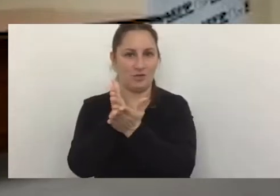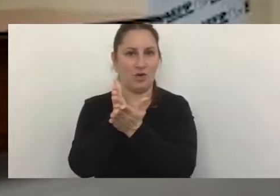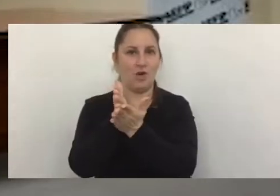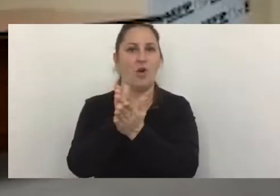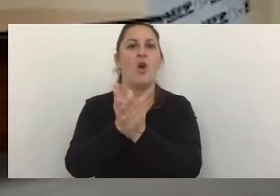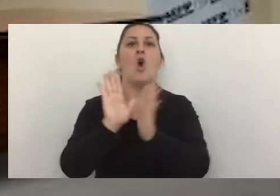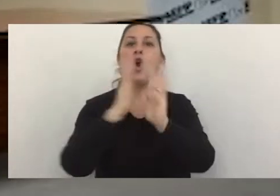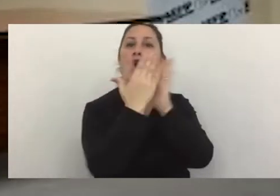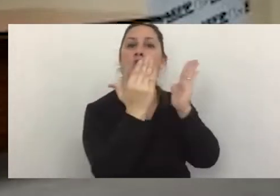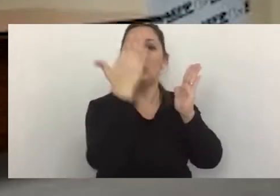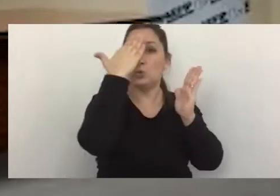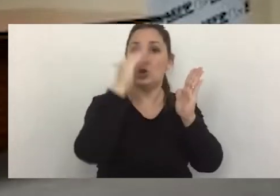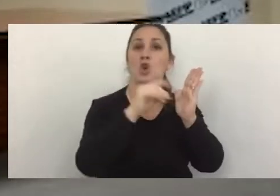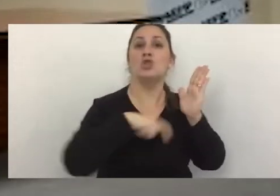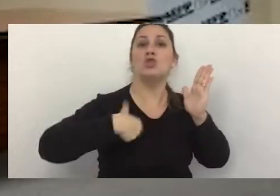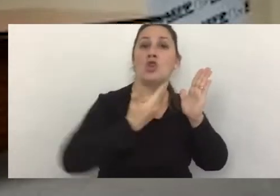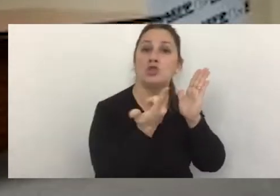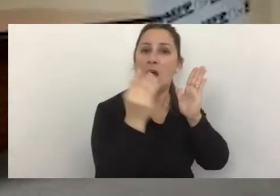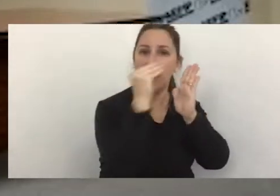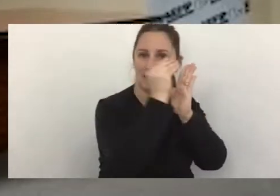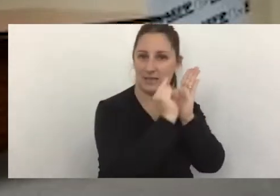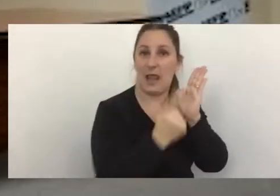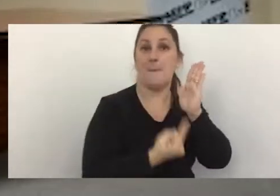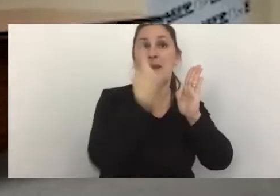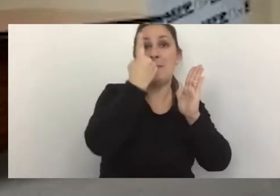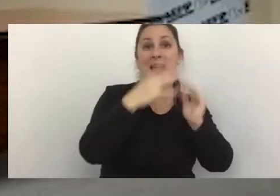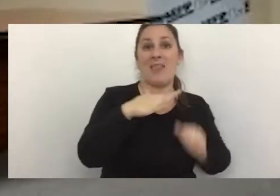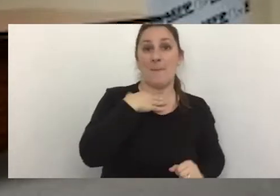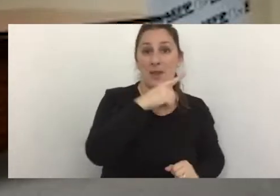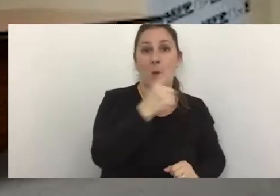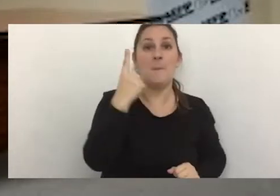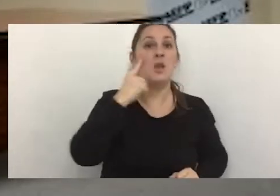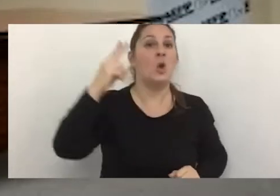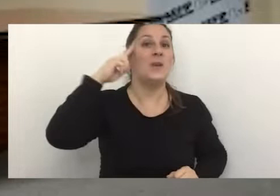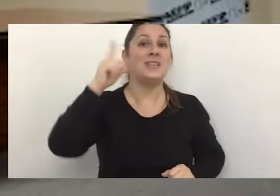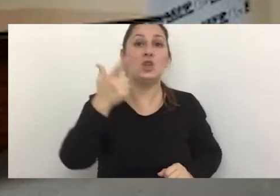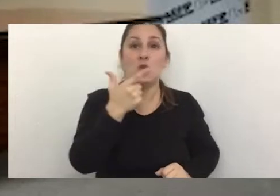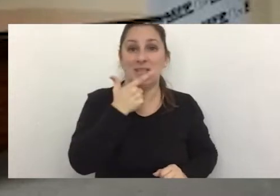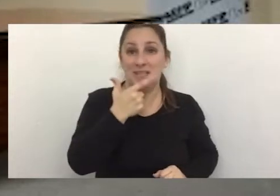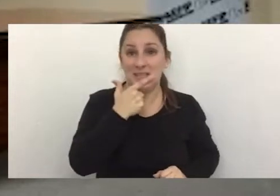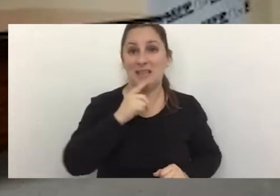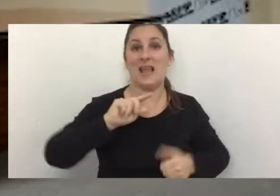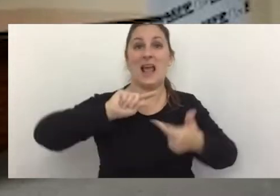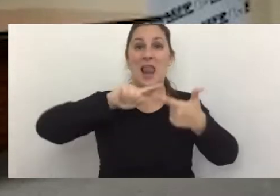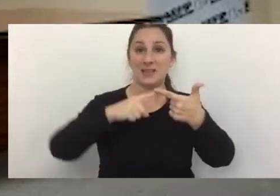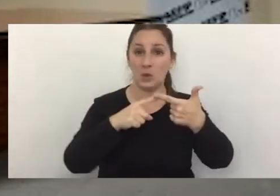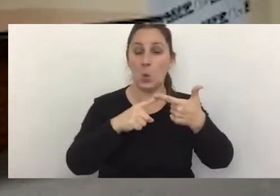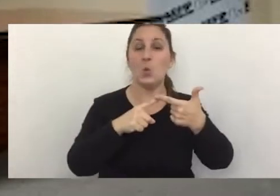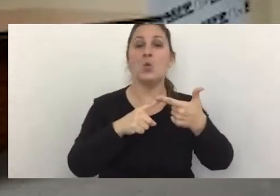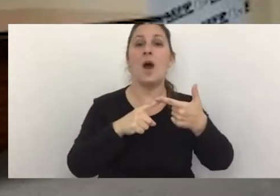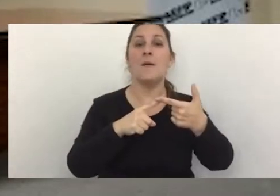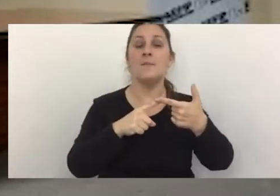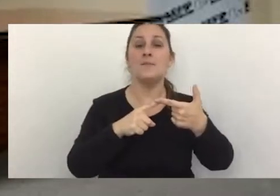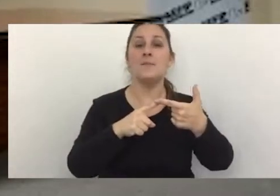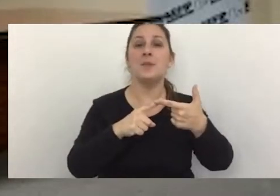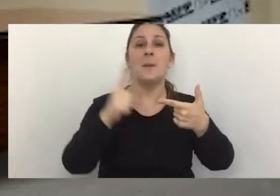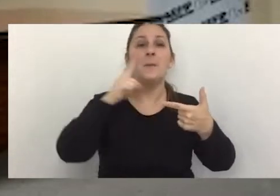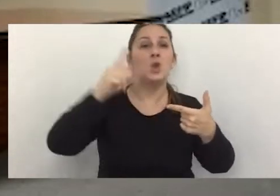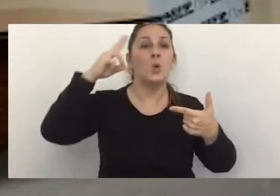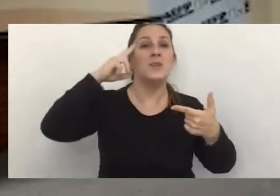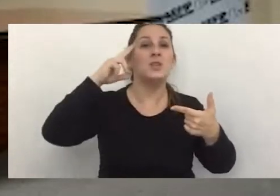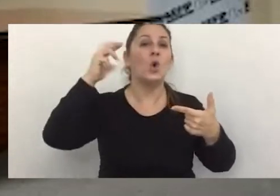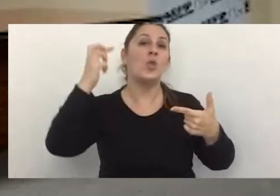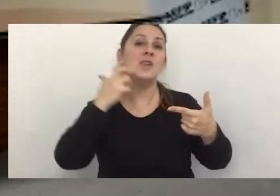constituciones sociales. La primera, la de México, en 1917. La segunda, en 1919